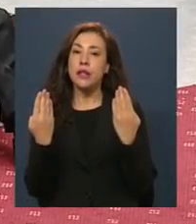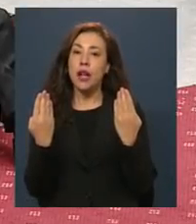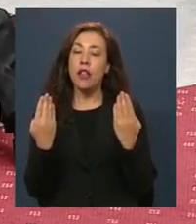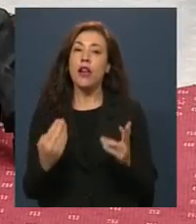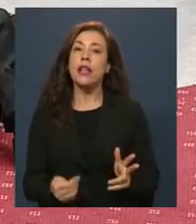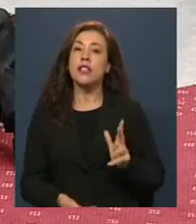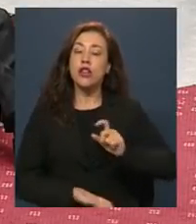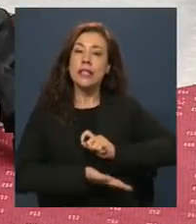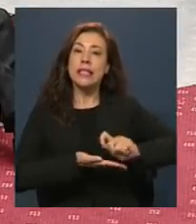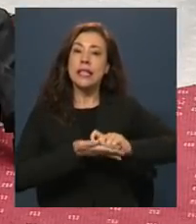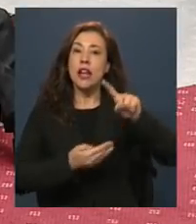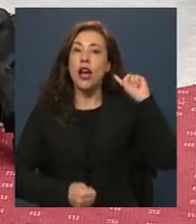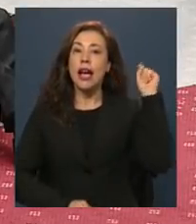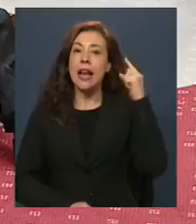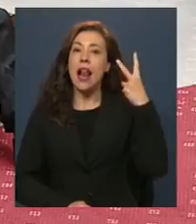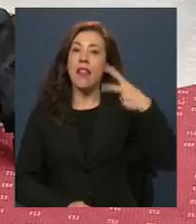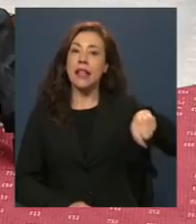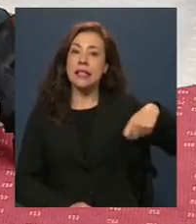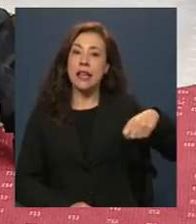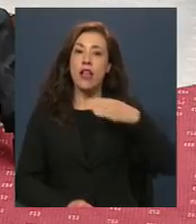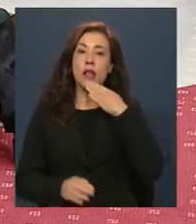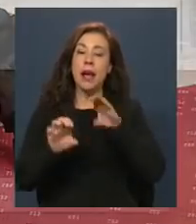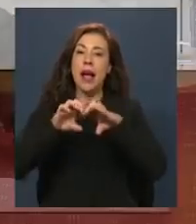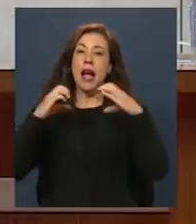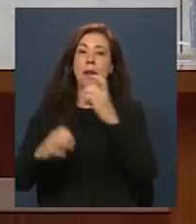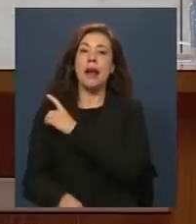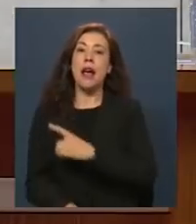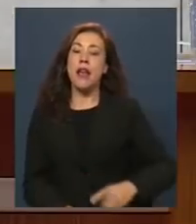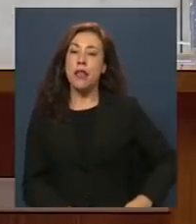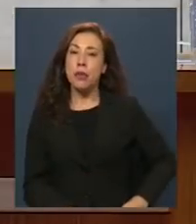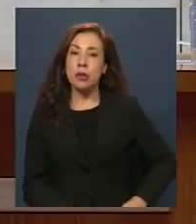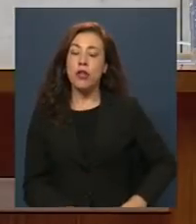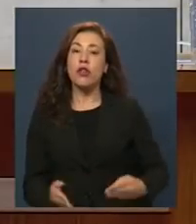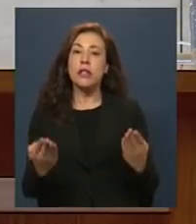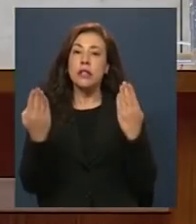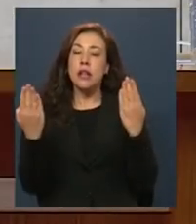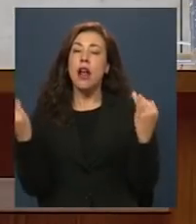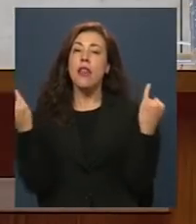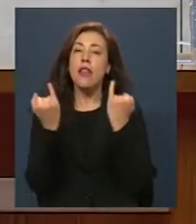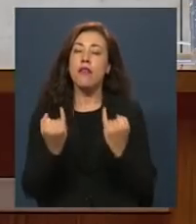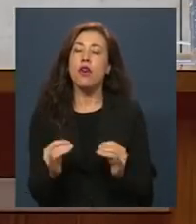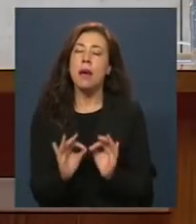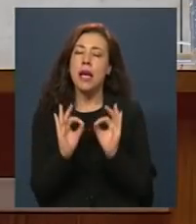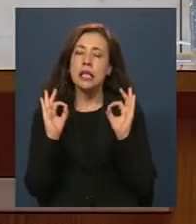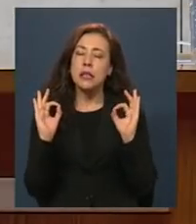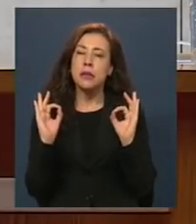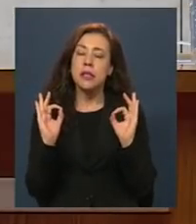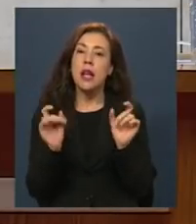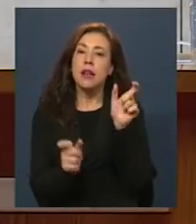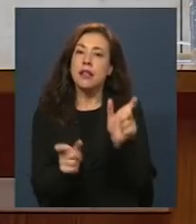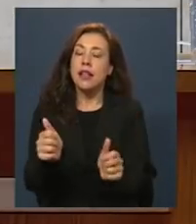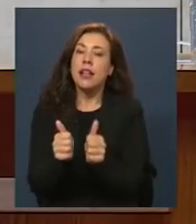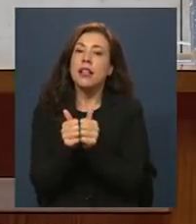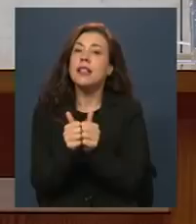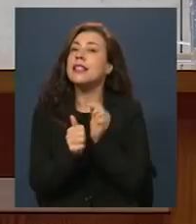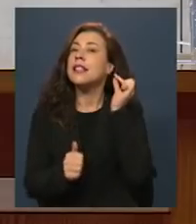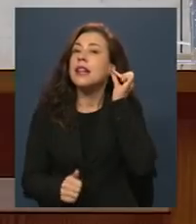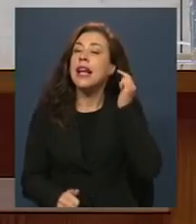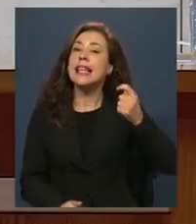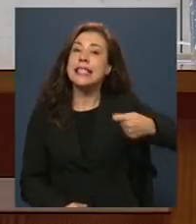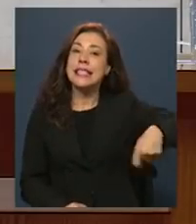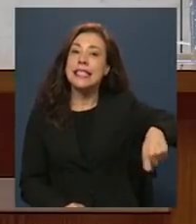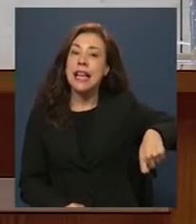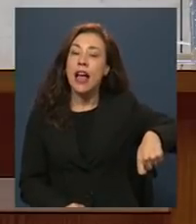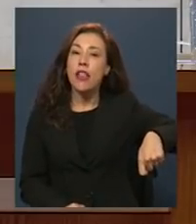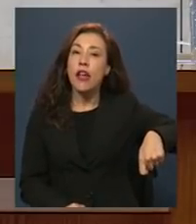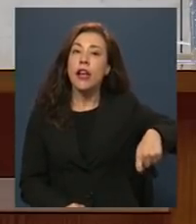señores secretarios generales del Senado y de la Cámara de Diputados. Saludar de manera muy especial a nuestras colegas, a las senadoras